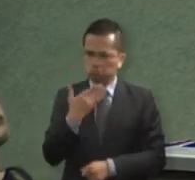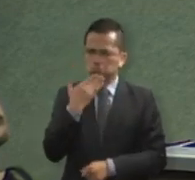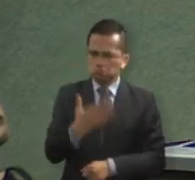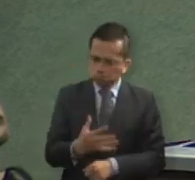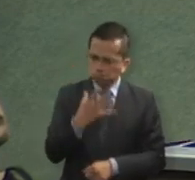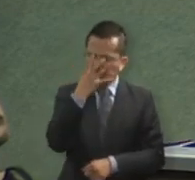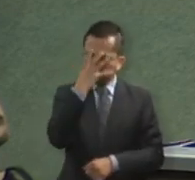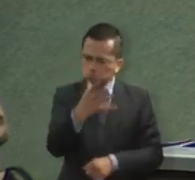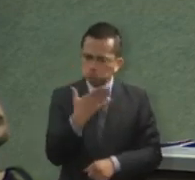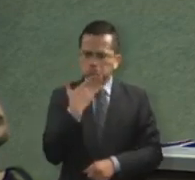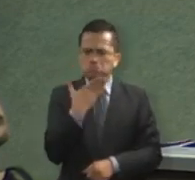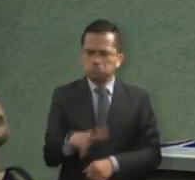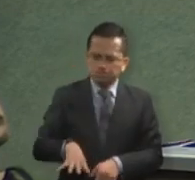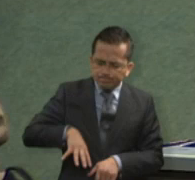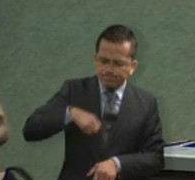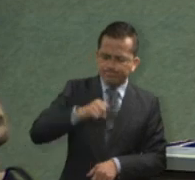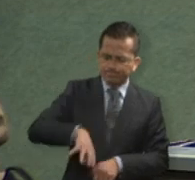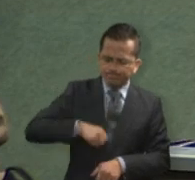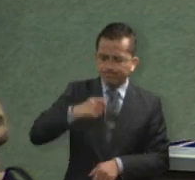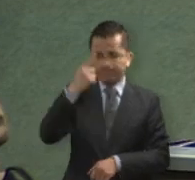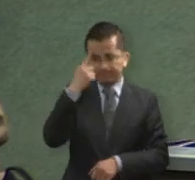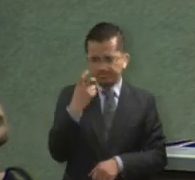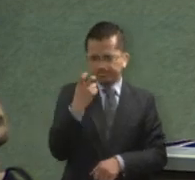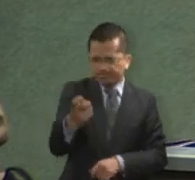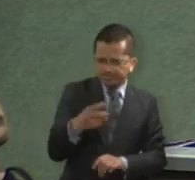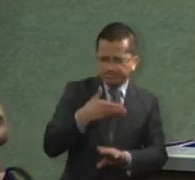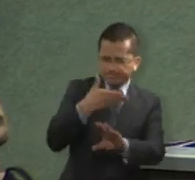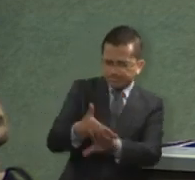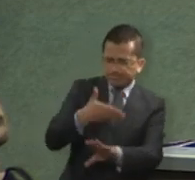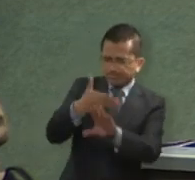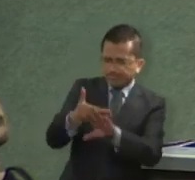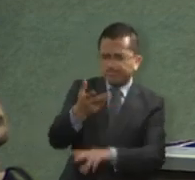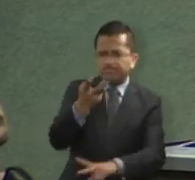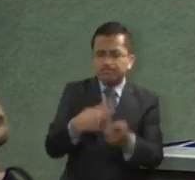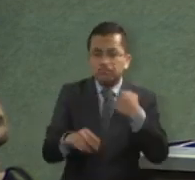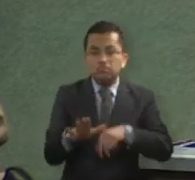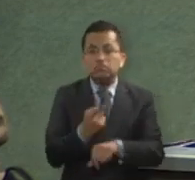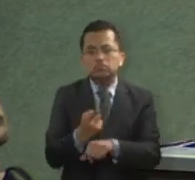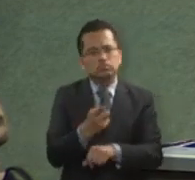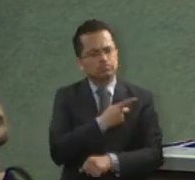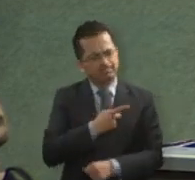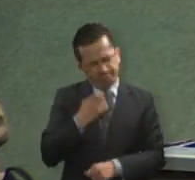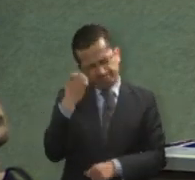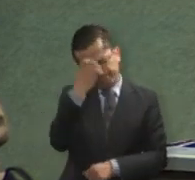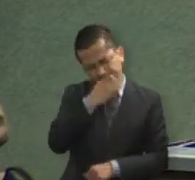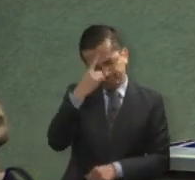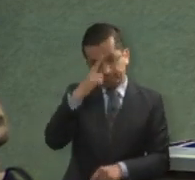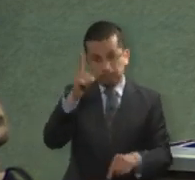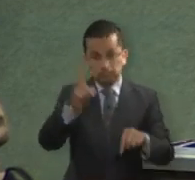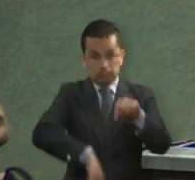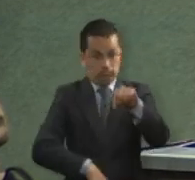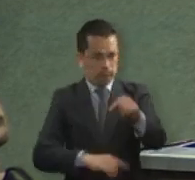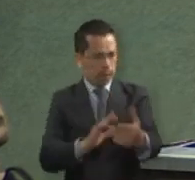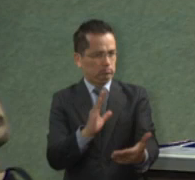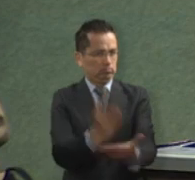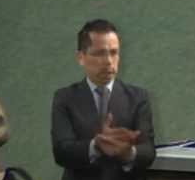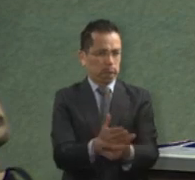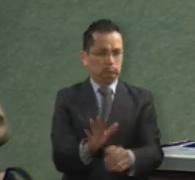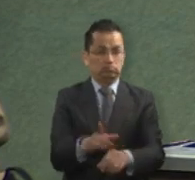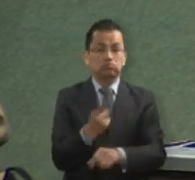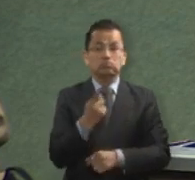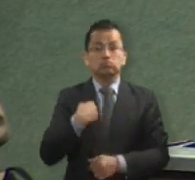para atacar las causas estructurales que están generando esta violencia y dejar de usar de